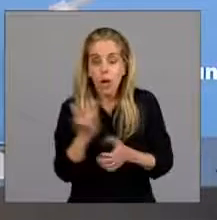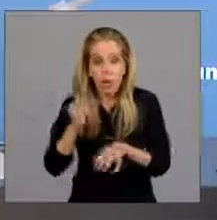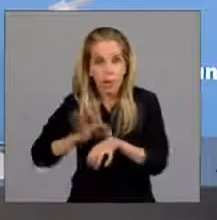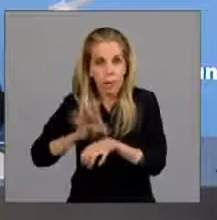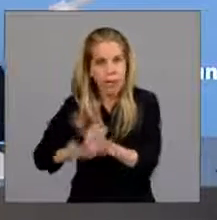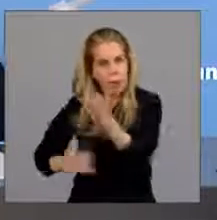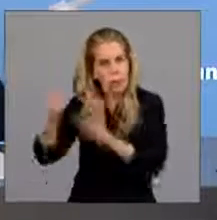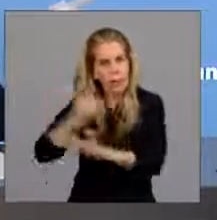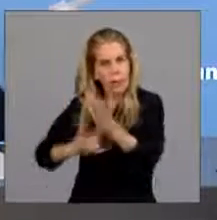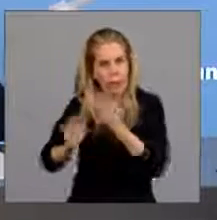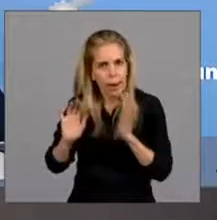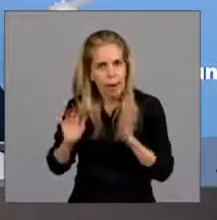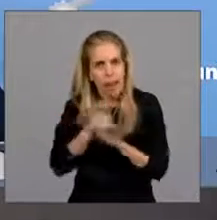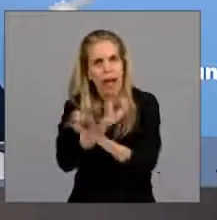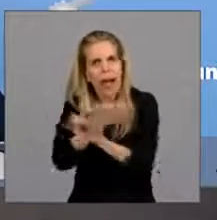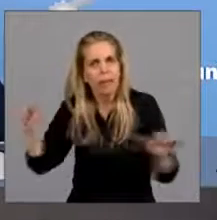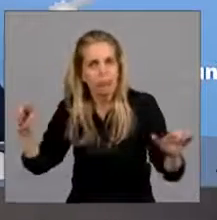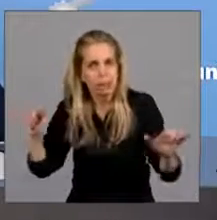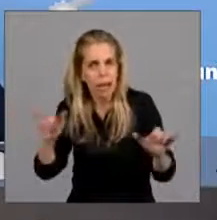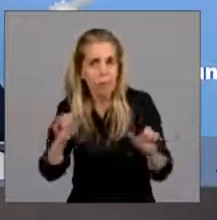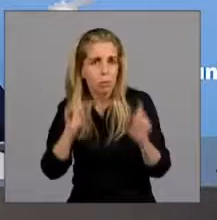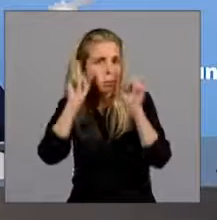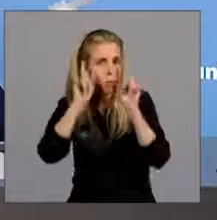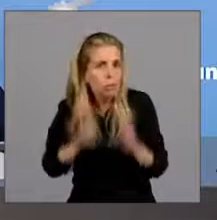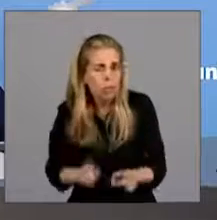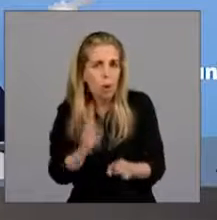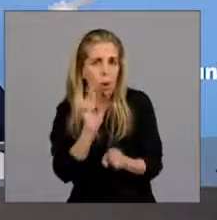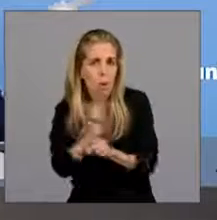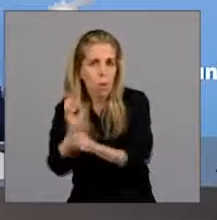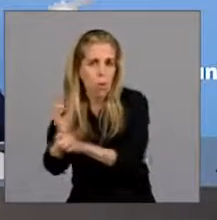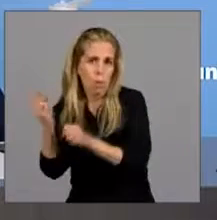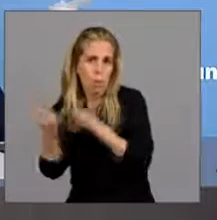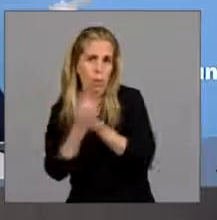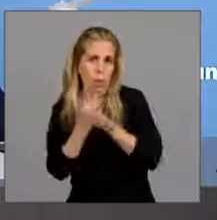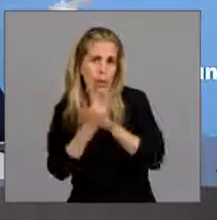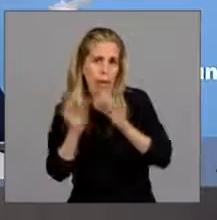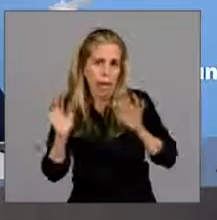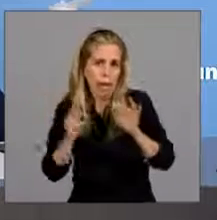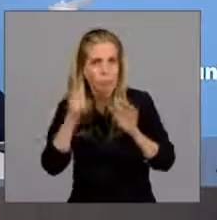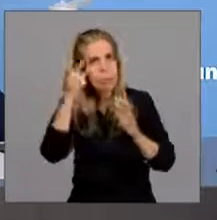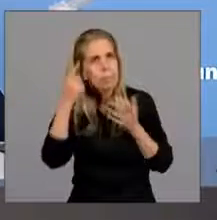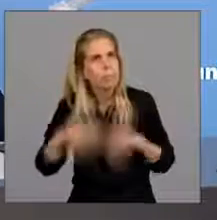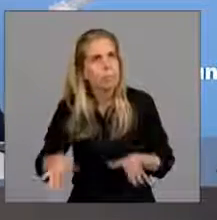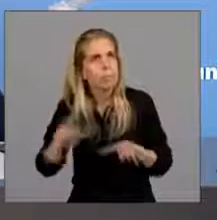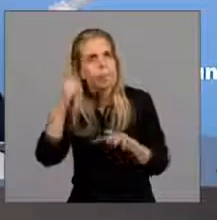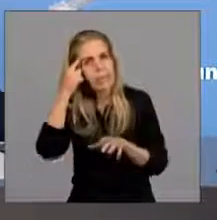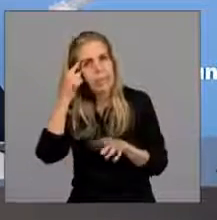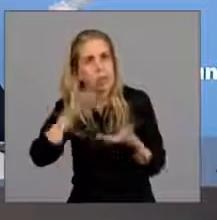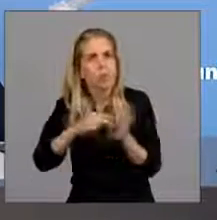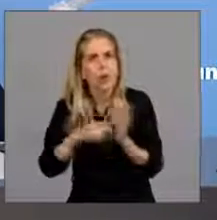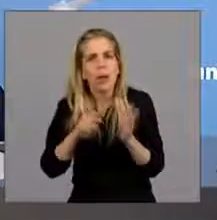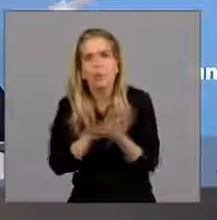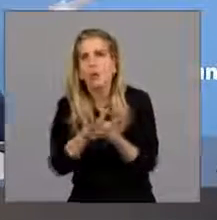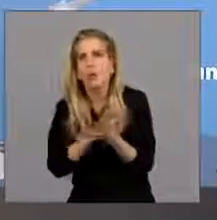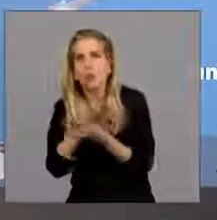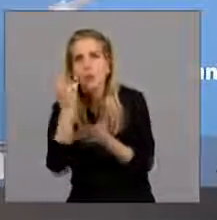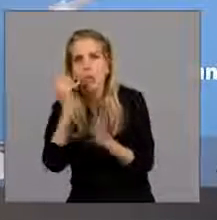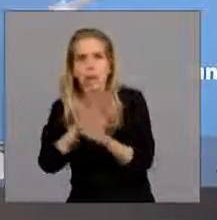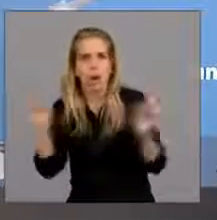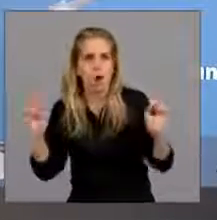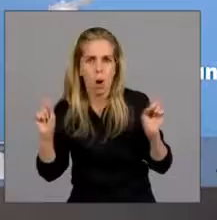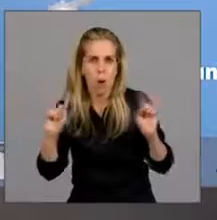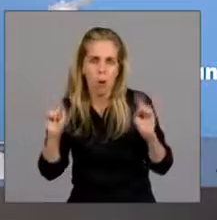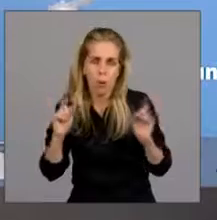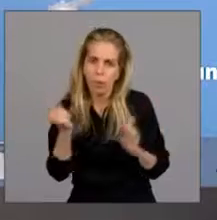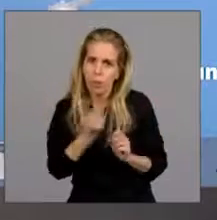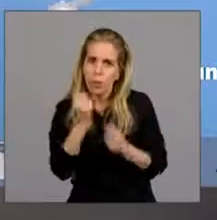que lo que nos están advirtiendo es que no nos descuidemos, que no pensemos que no hay un problema, que el problema está a la vuelta de la esquina si no nos